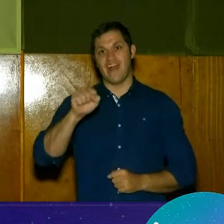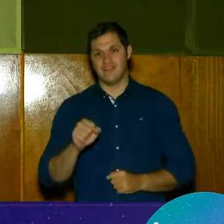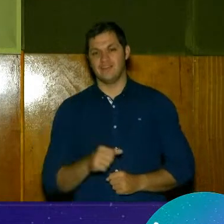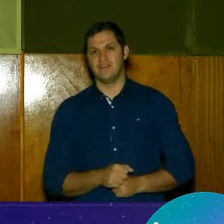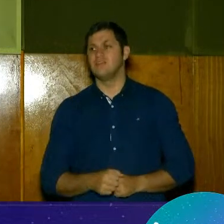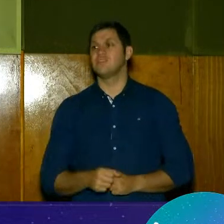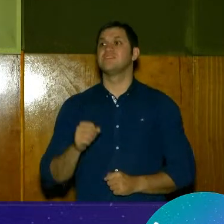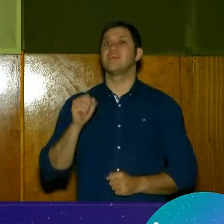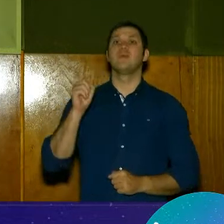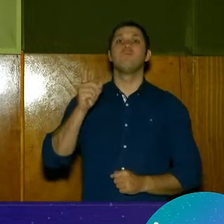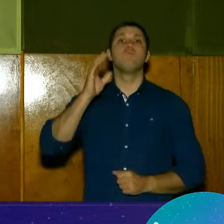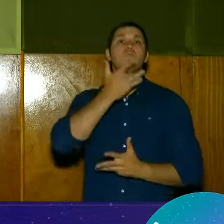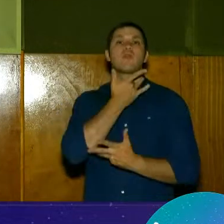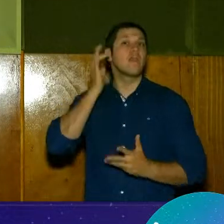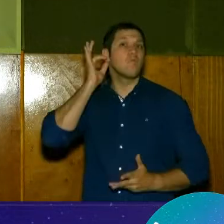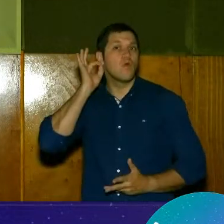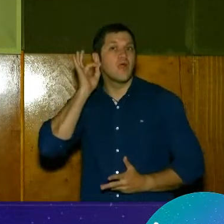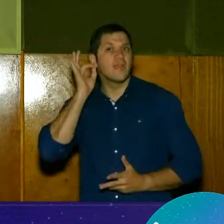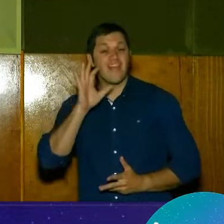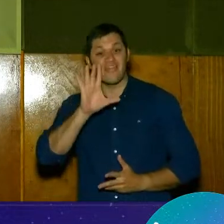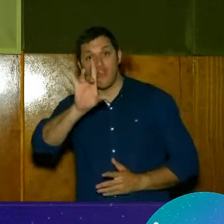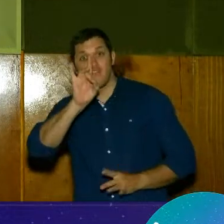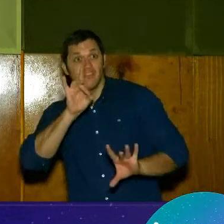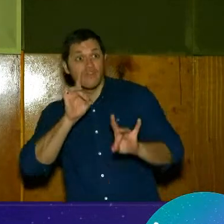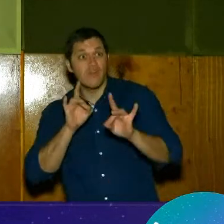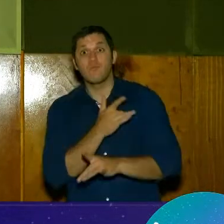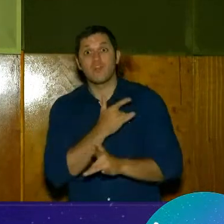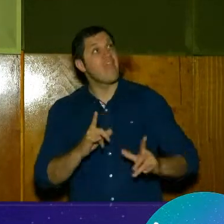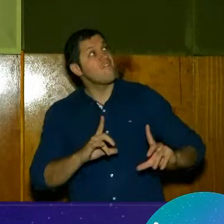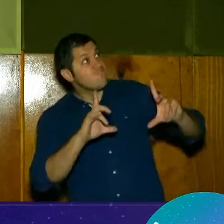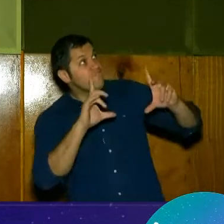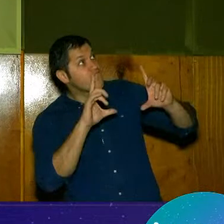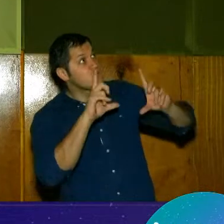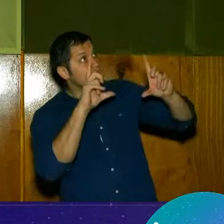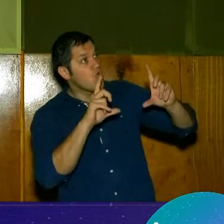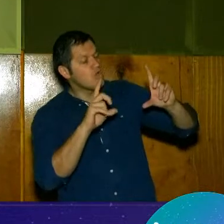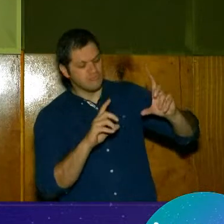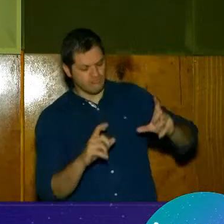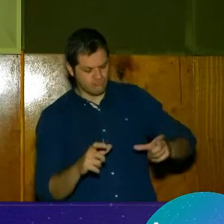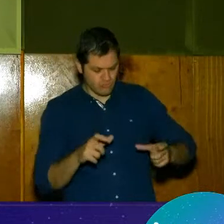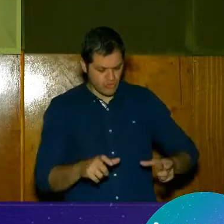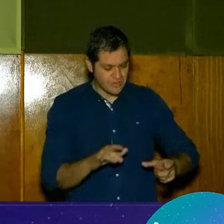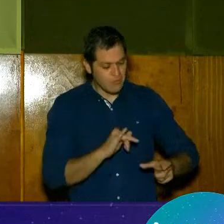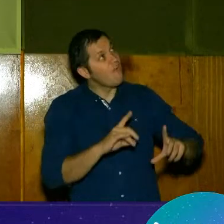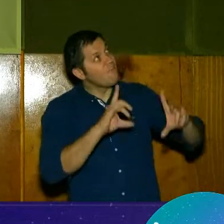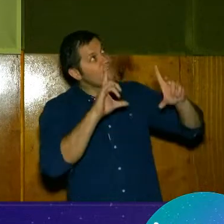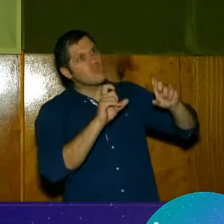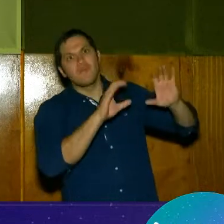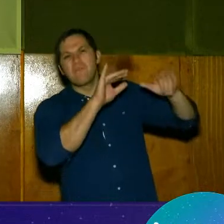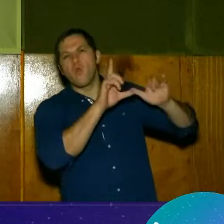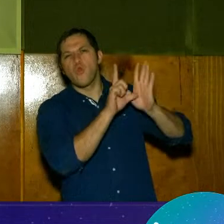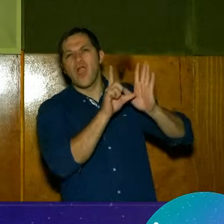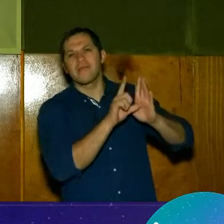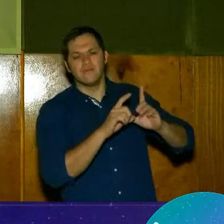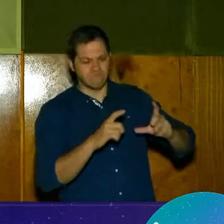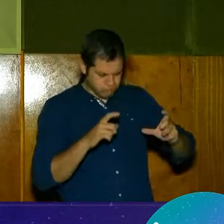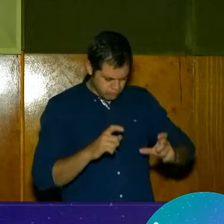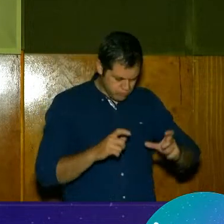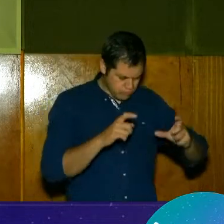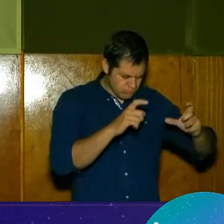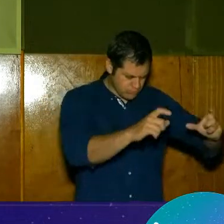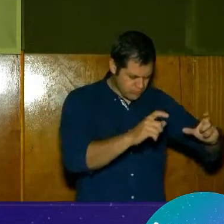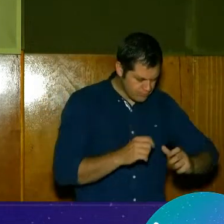estrellas que su luz crece mucho y decrece pero de una forma violenta sí y porque descubrí en